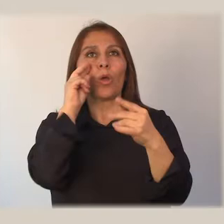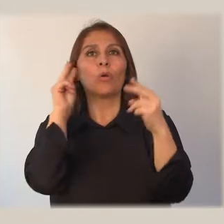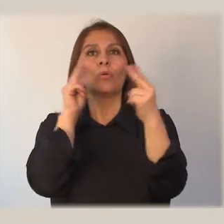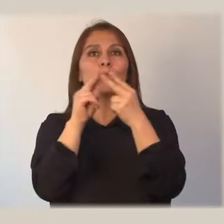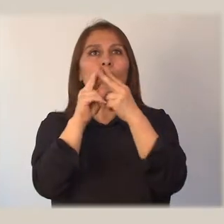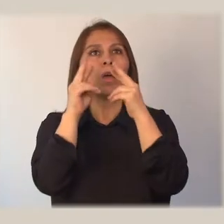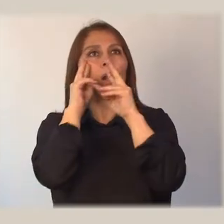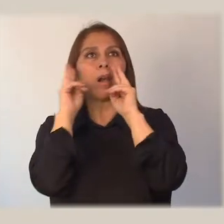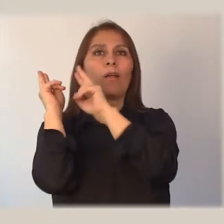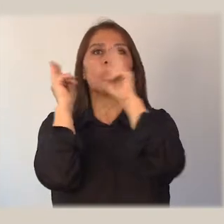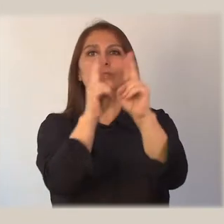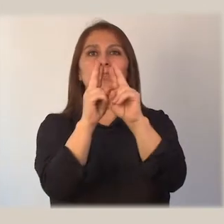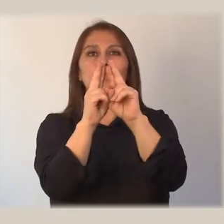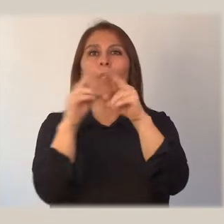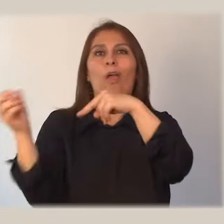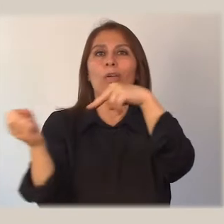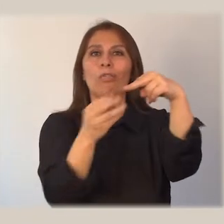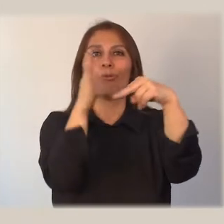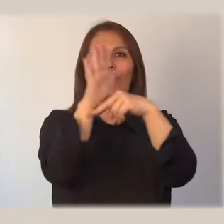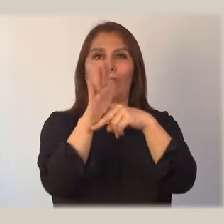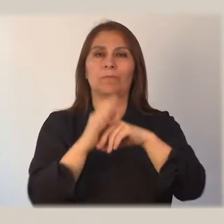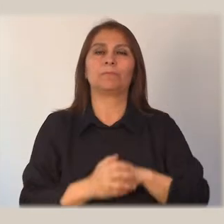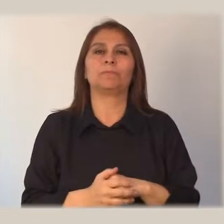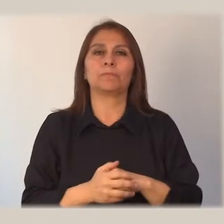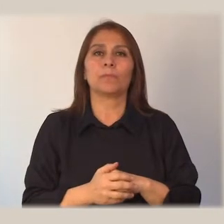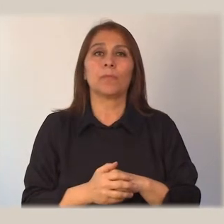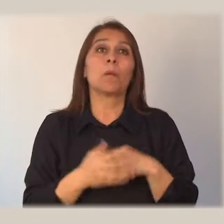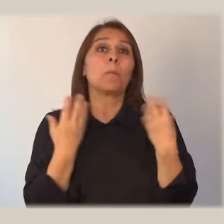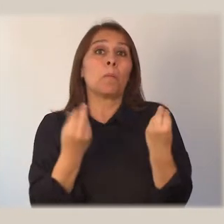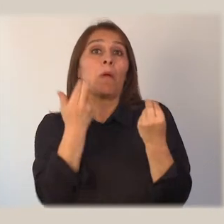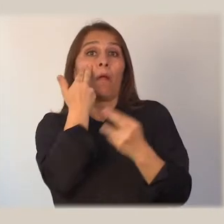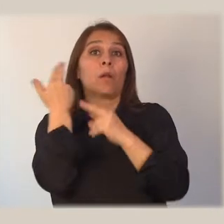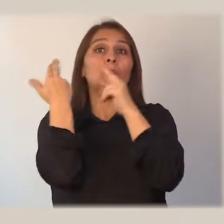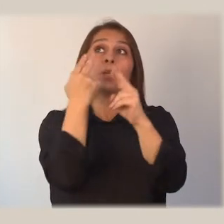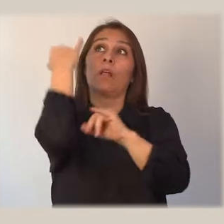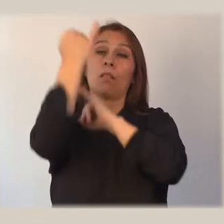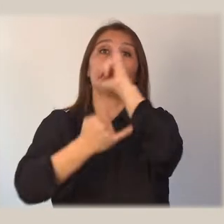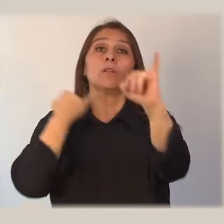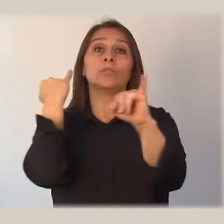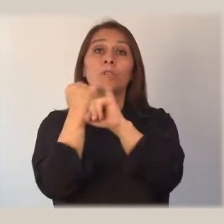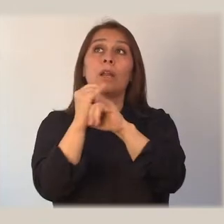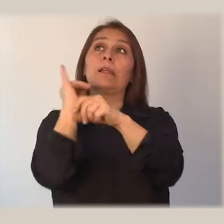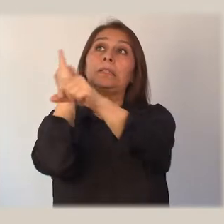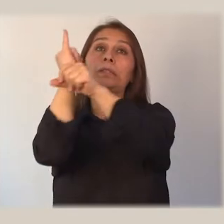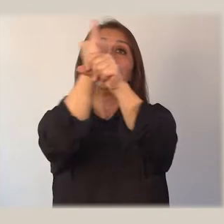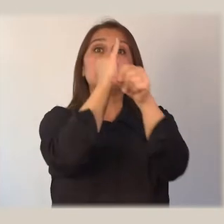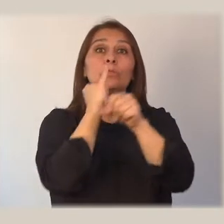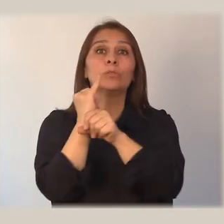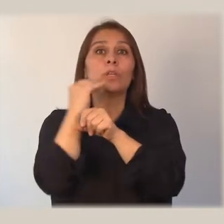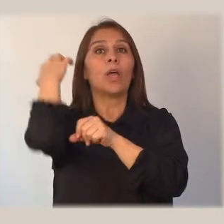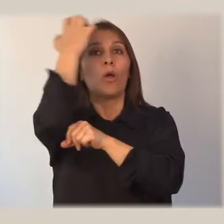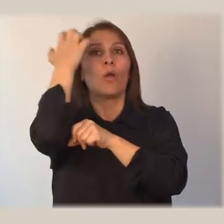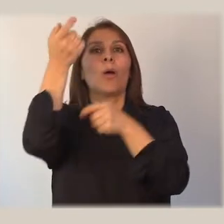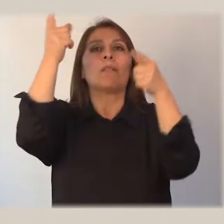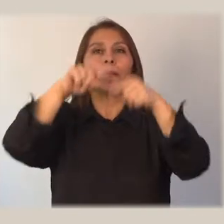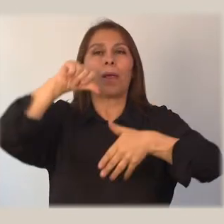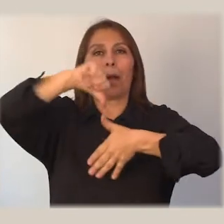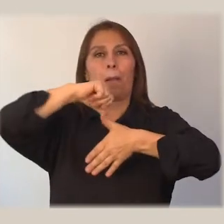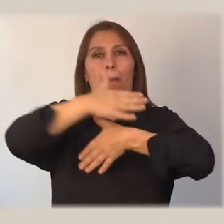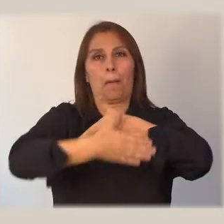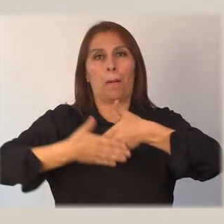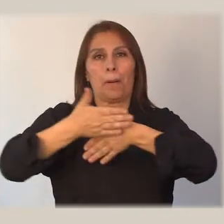regional reeducar concretando la cooperación internacional con instituciones de europa y américa latina' la